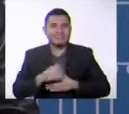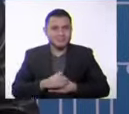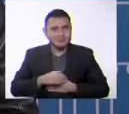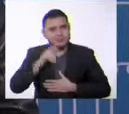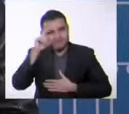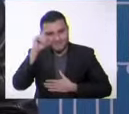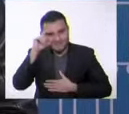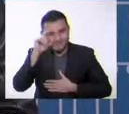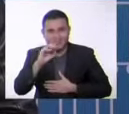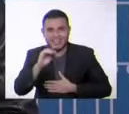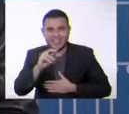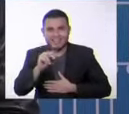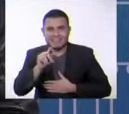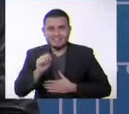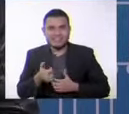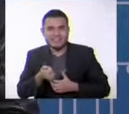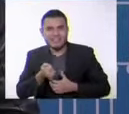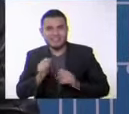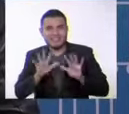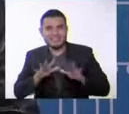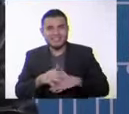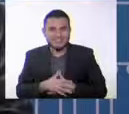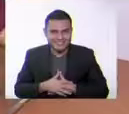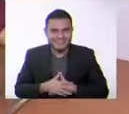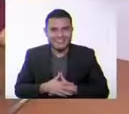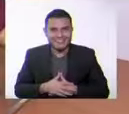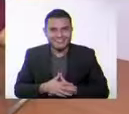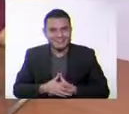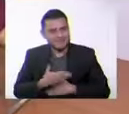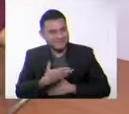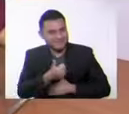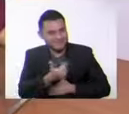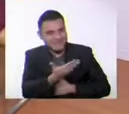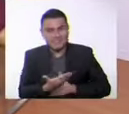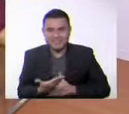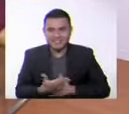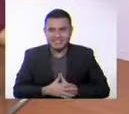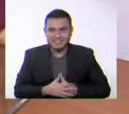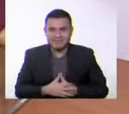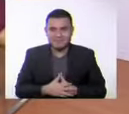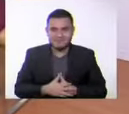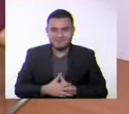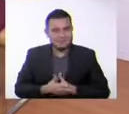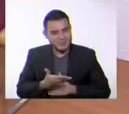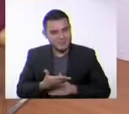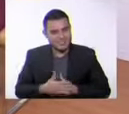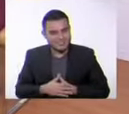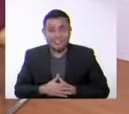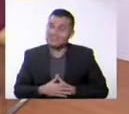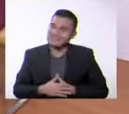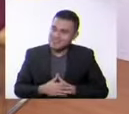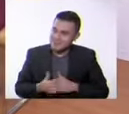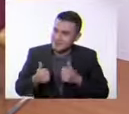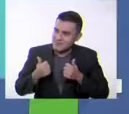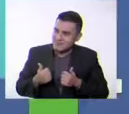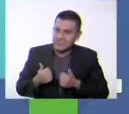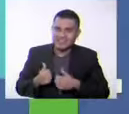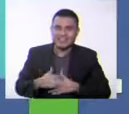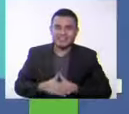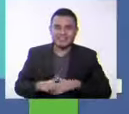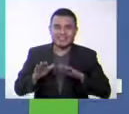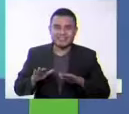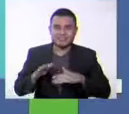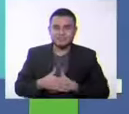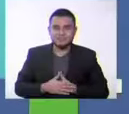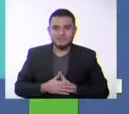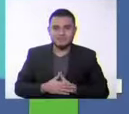televisión de El Salvador. Le damos la bienvenida a Candy Bautista. ¿Cómo está, maestra? Bien, Eduard, muchas gracias. Es